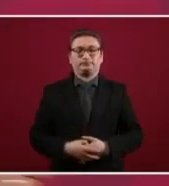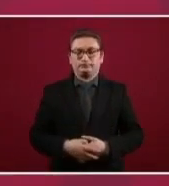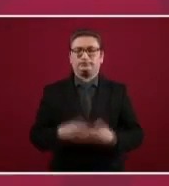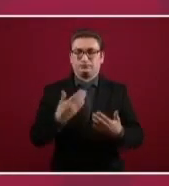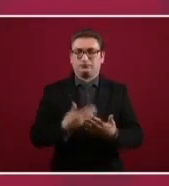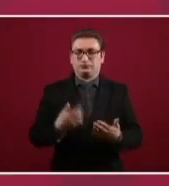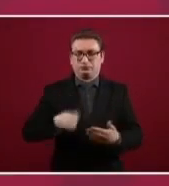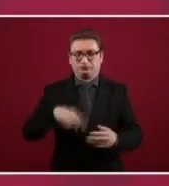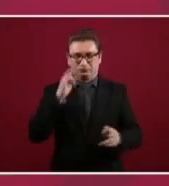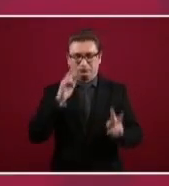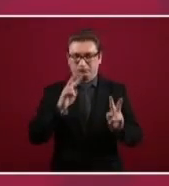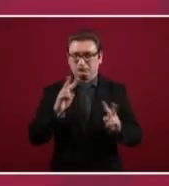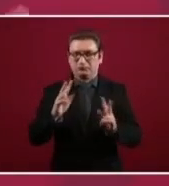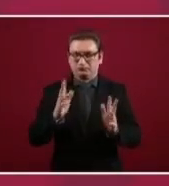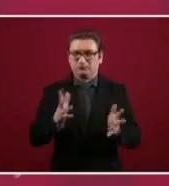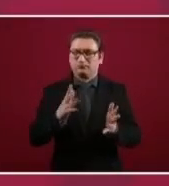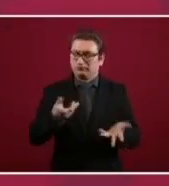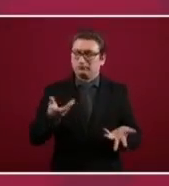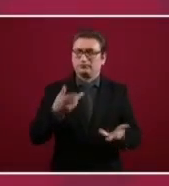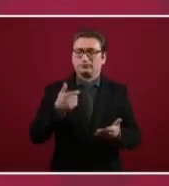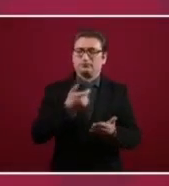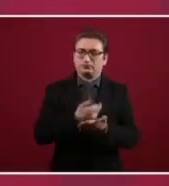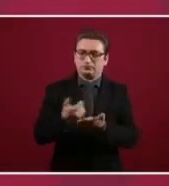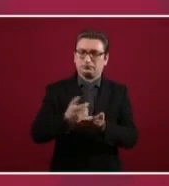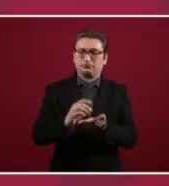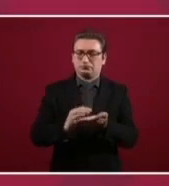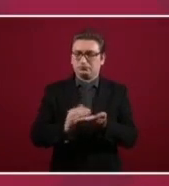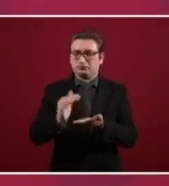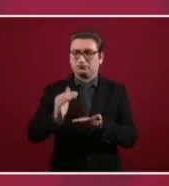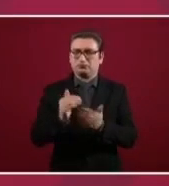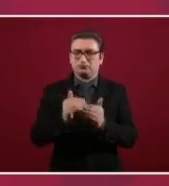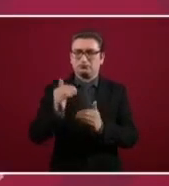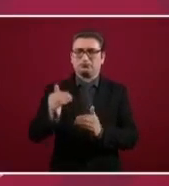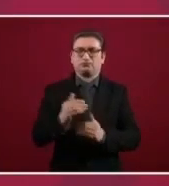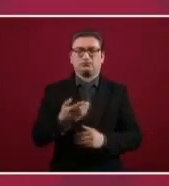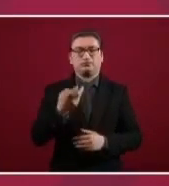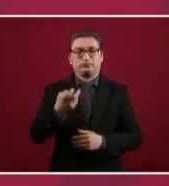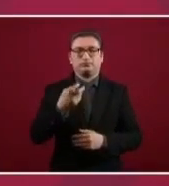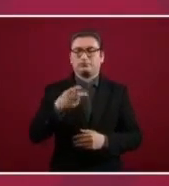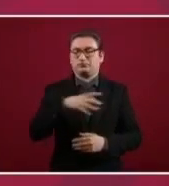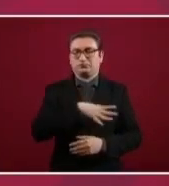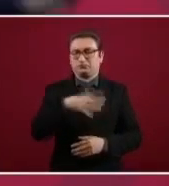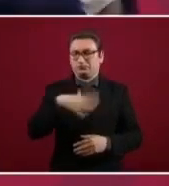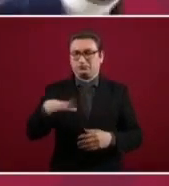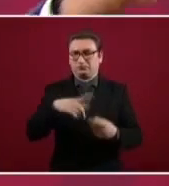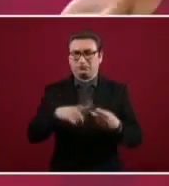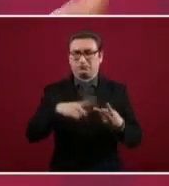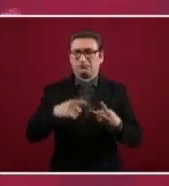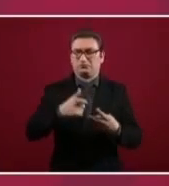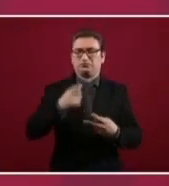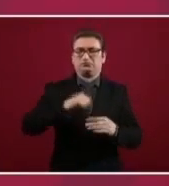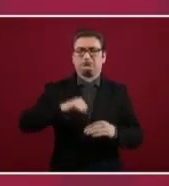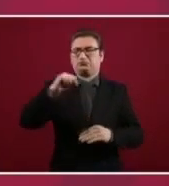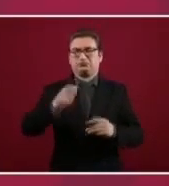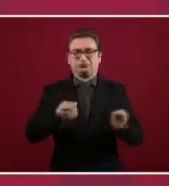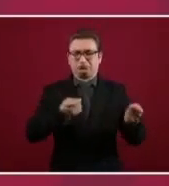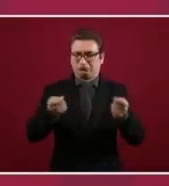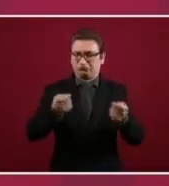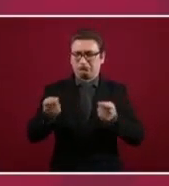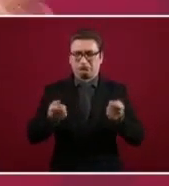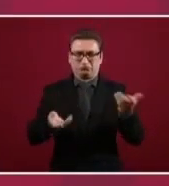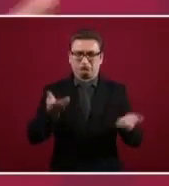viendo se aumente el salario mínimo se aumente el salario en general y la inflación está controlada